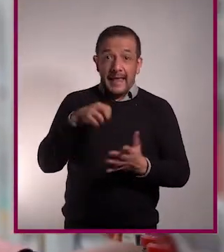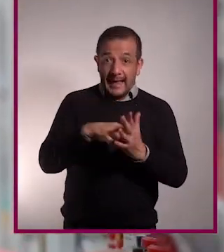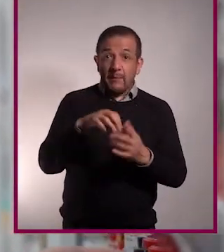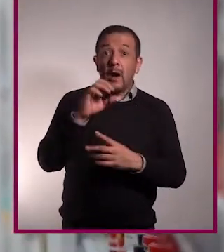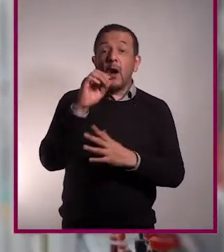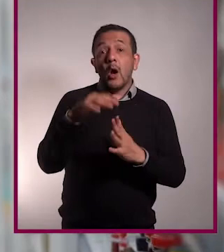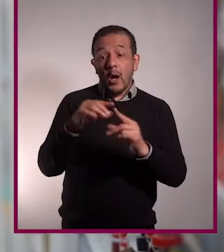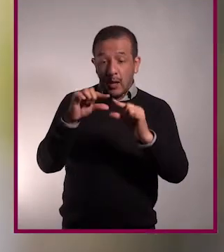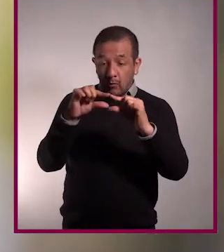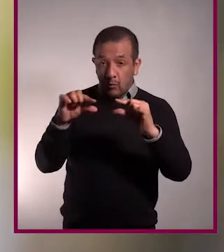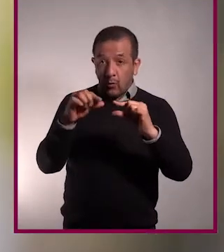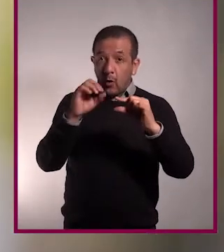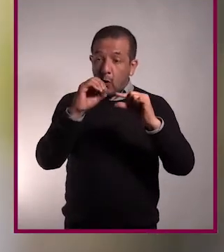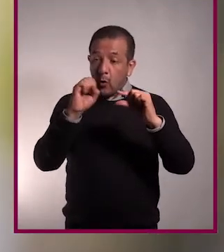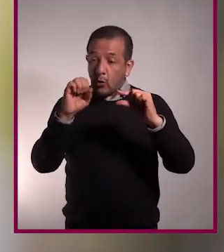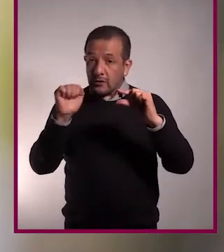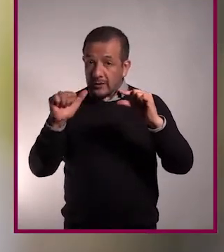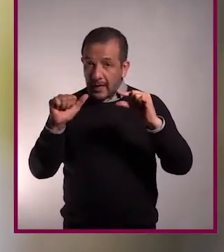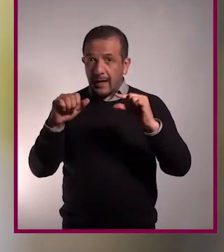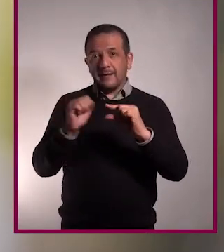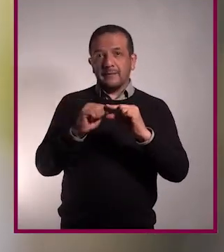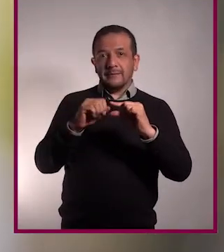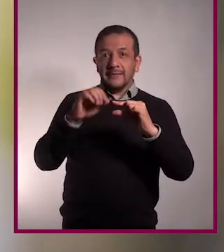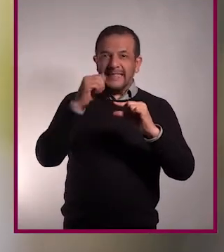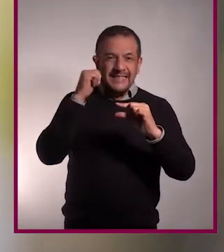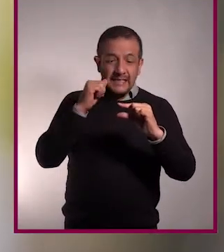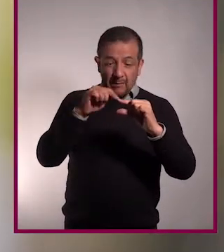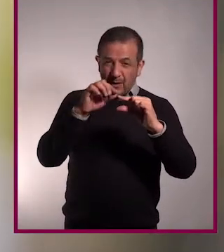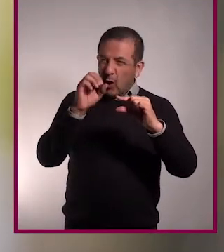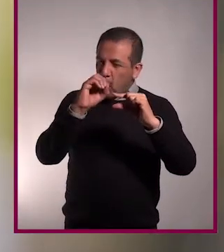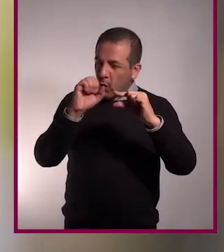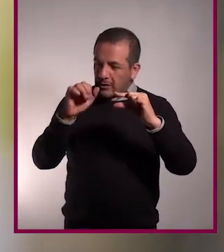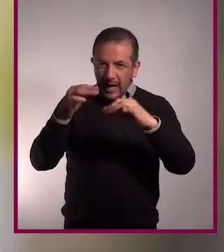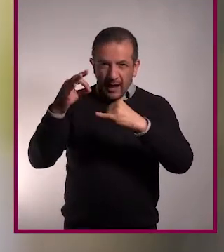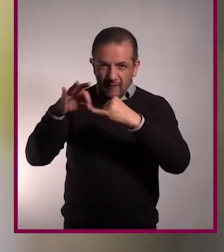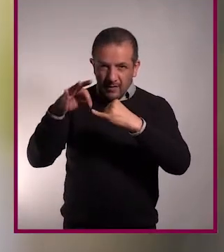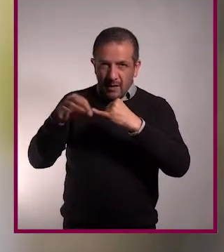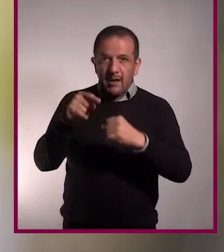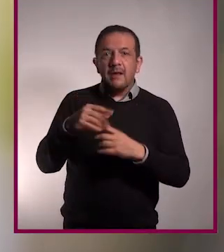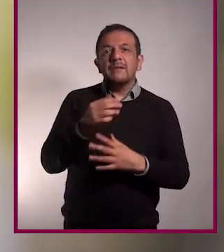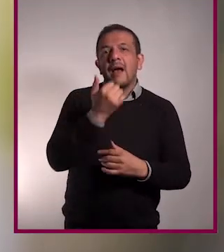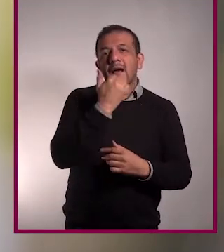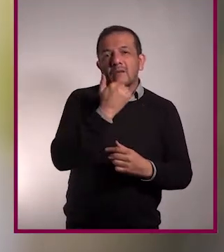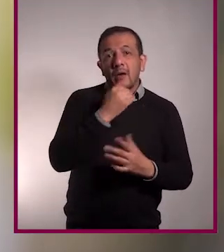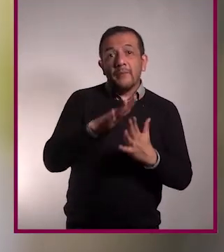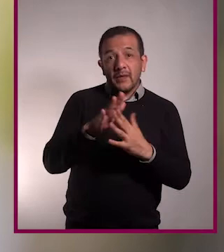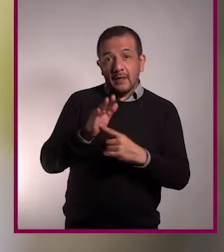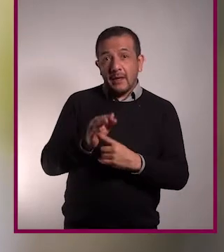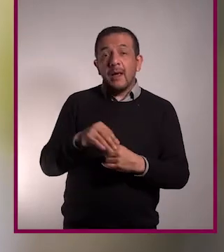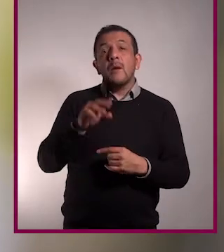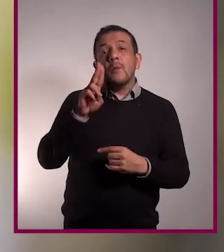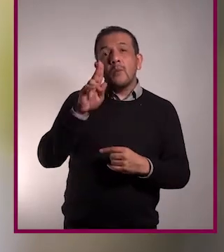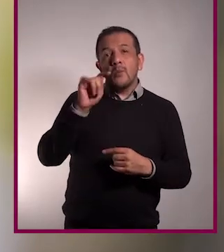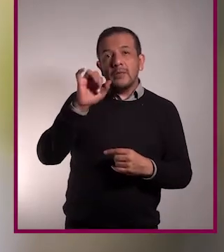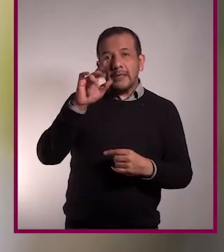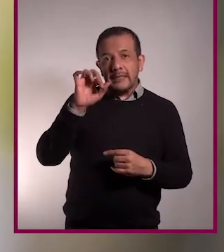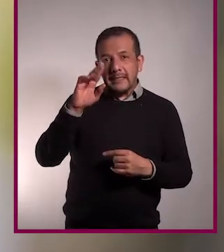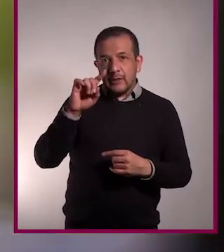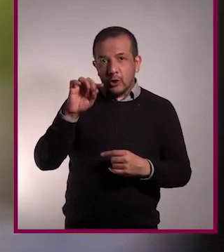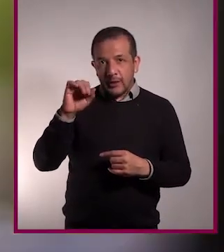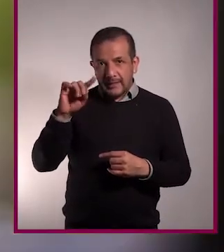un ultraprocesado. Por ejemplo, las sustancias terminadas en osa, como glucosa, dextrosa, sacarosa y lactosa, son